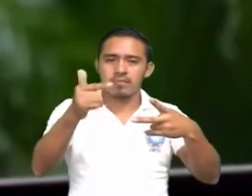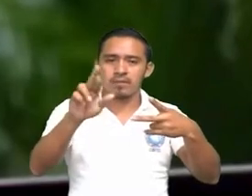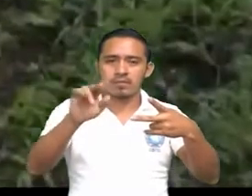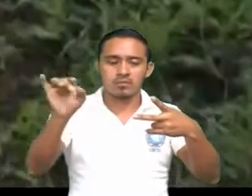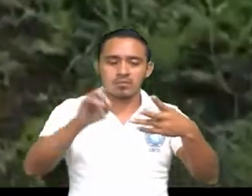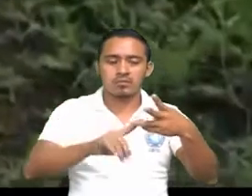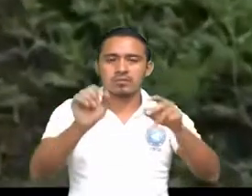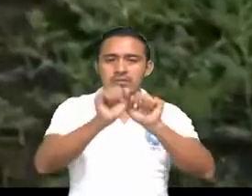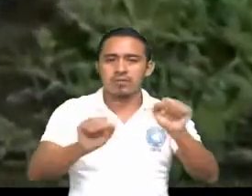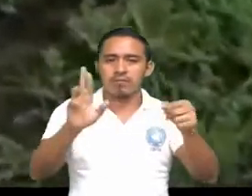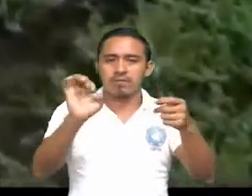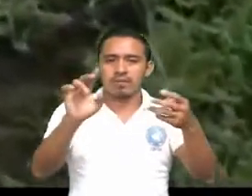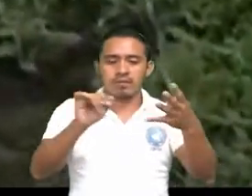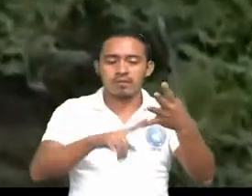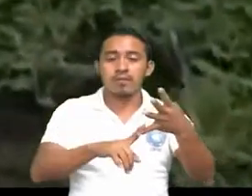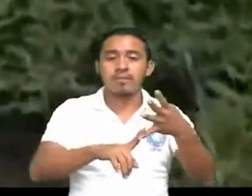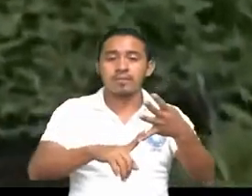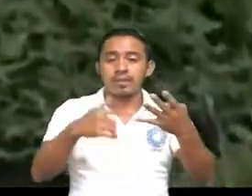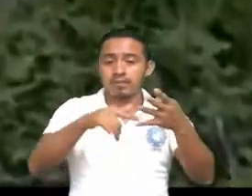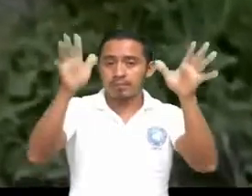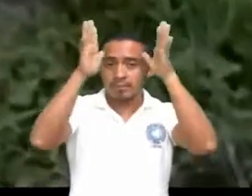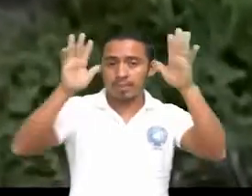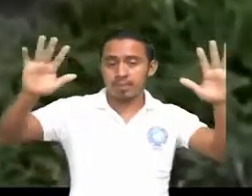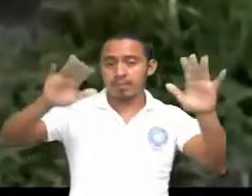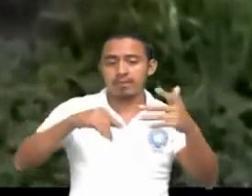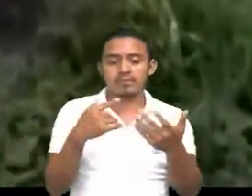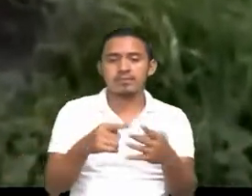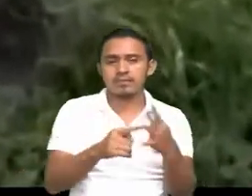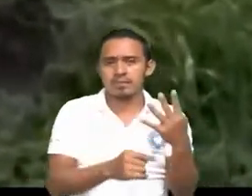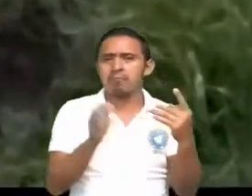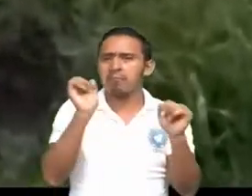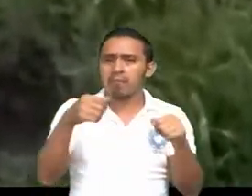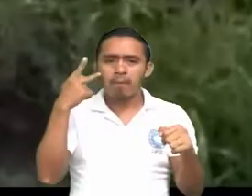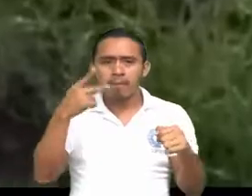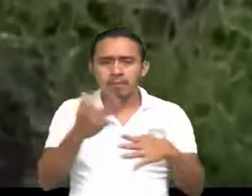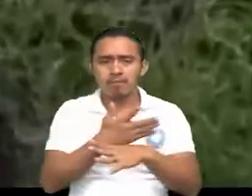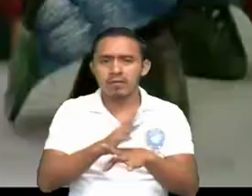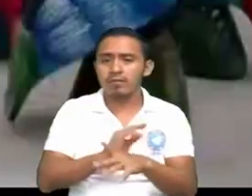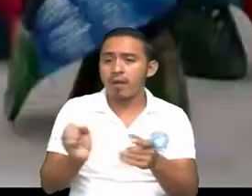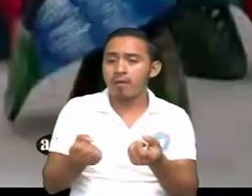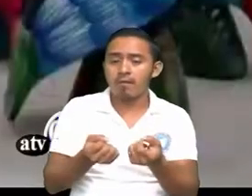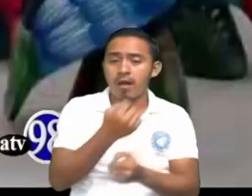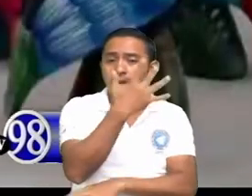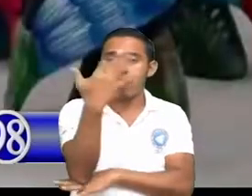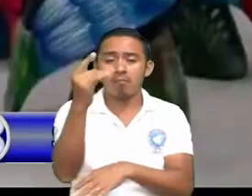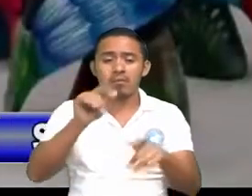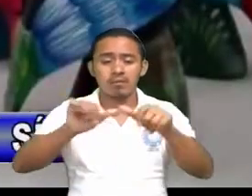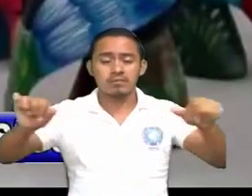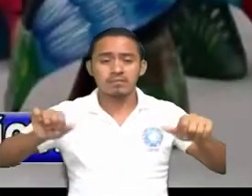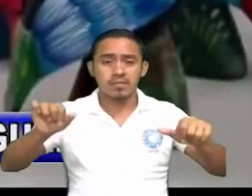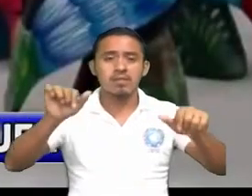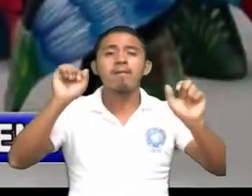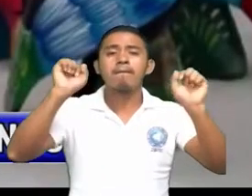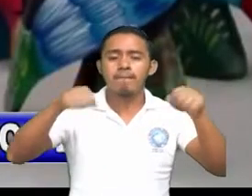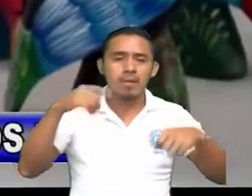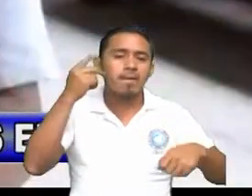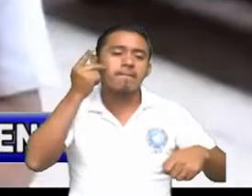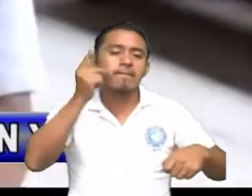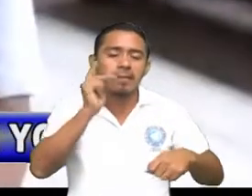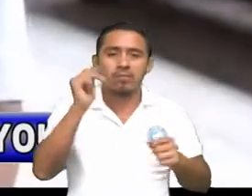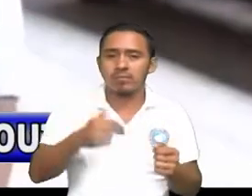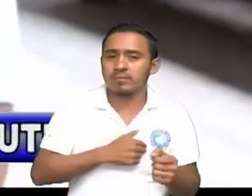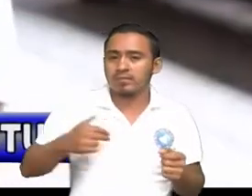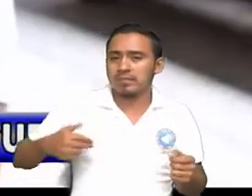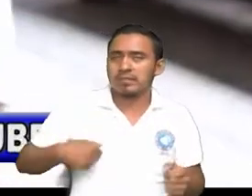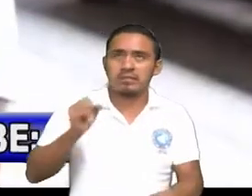San Fernando e Isla La Venada. Aquí se puede apreciar una gran diversidad de flora y fauna. Además, puede experimentar la elaboración